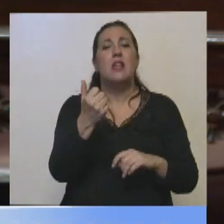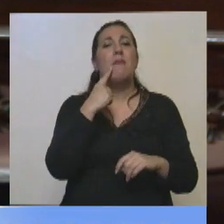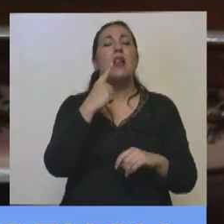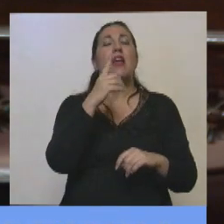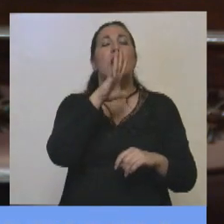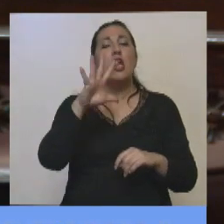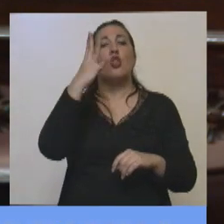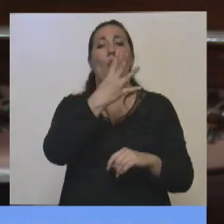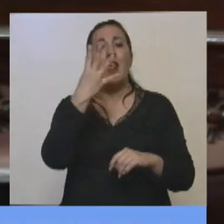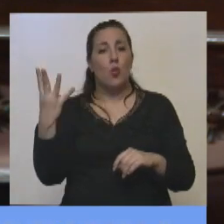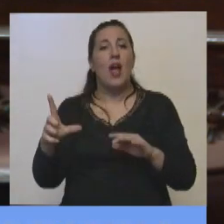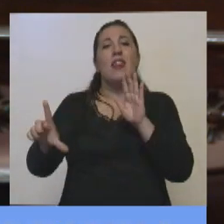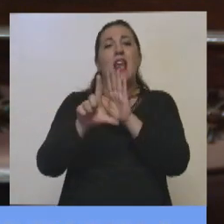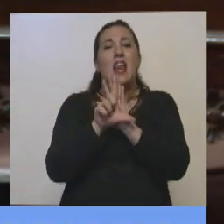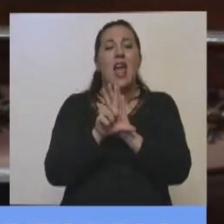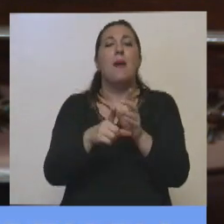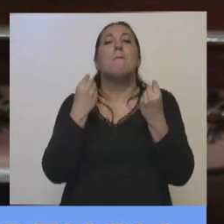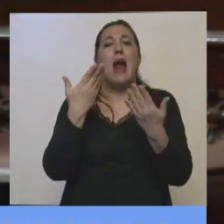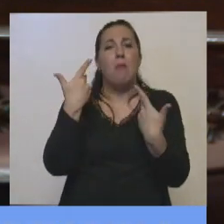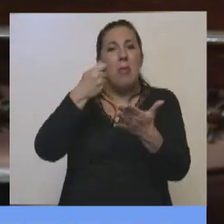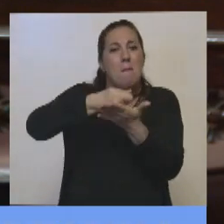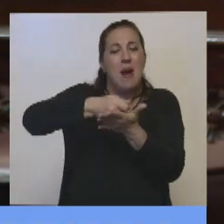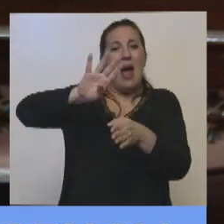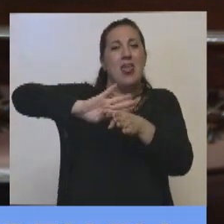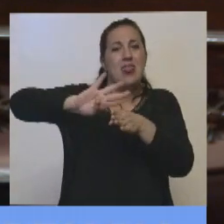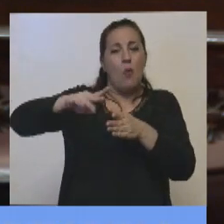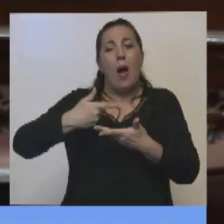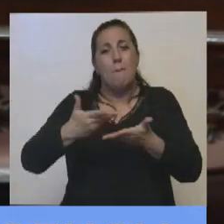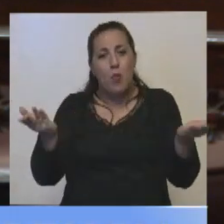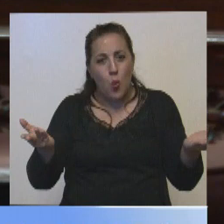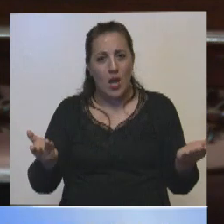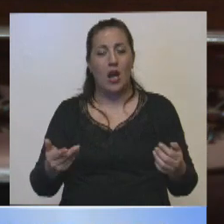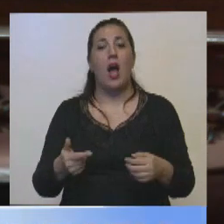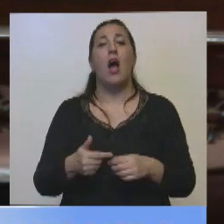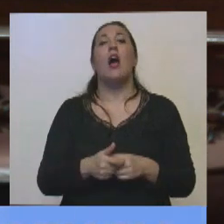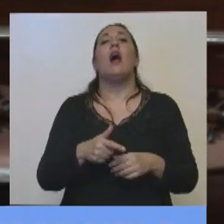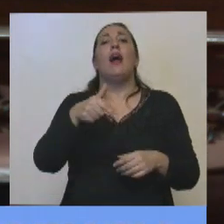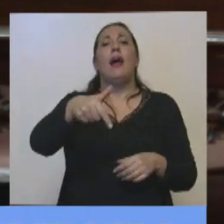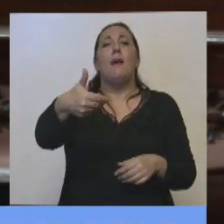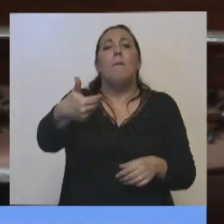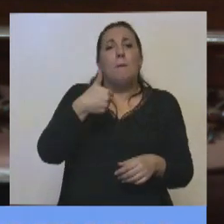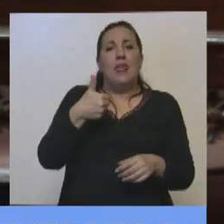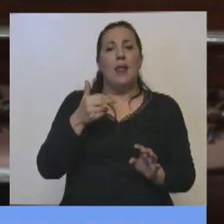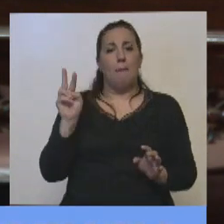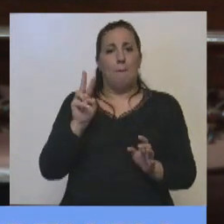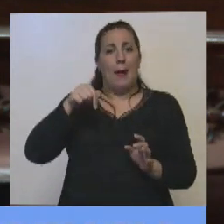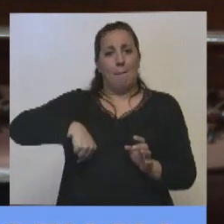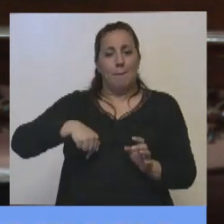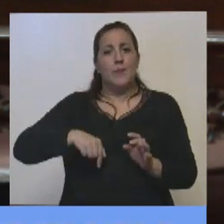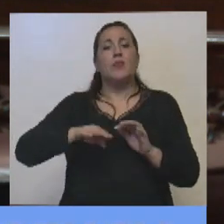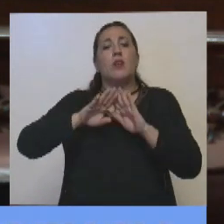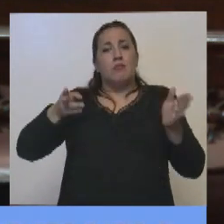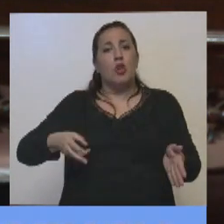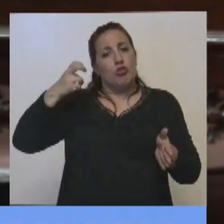que es aquella ley de sostenibilidad de la deuda pública donde nos pide autorización y este congreso se le da